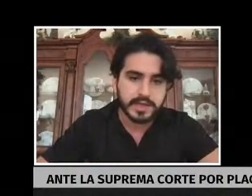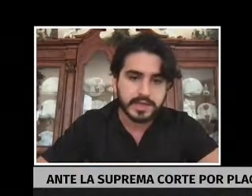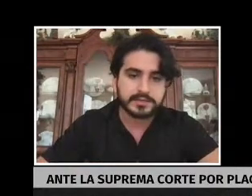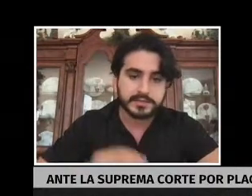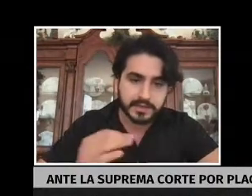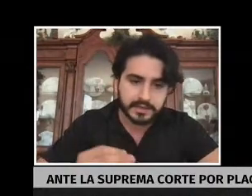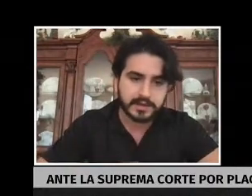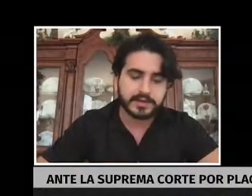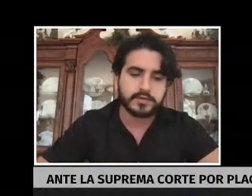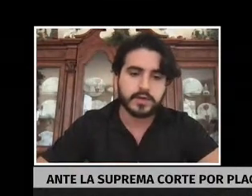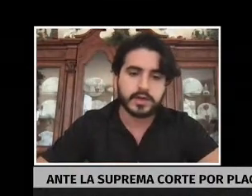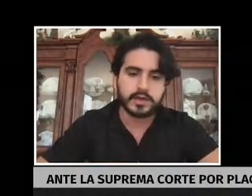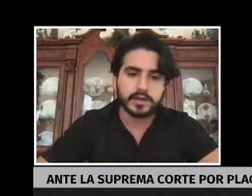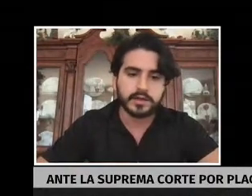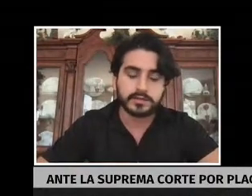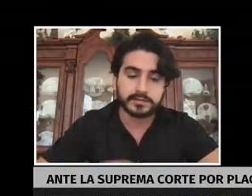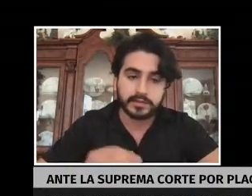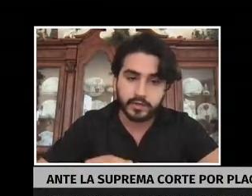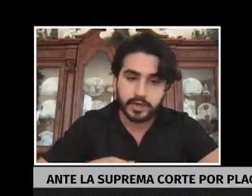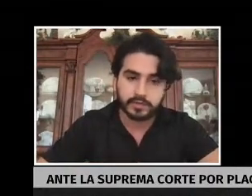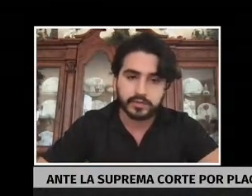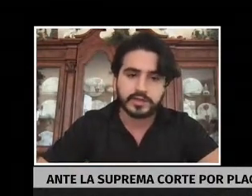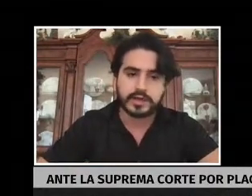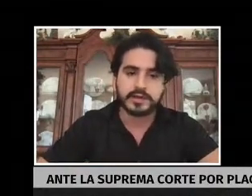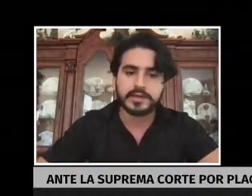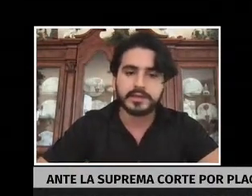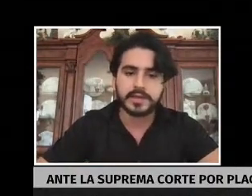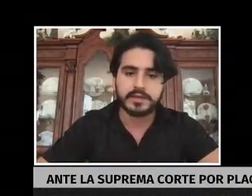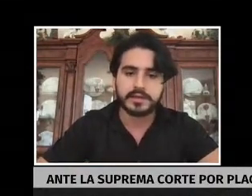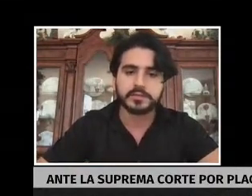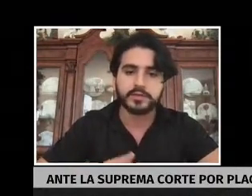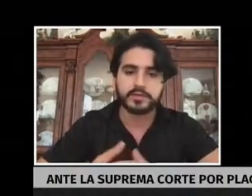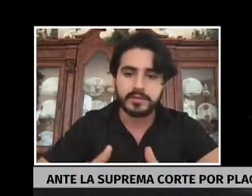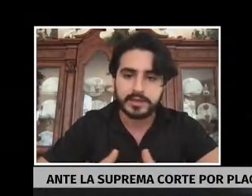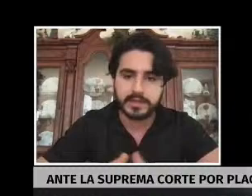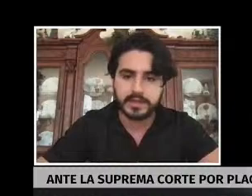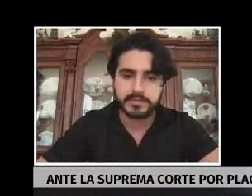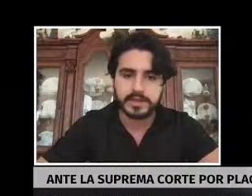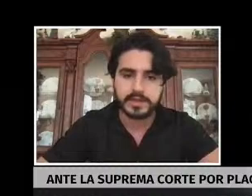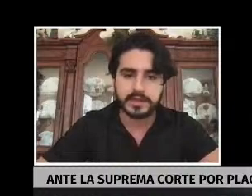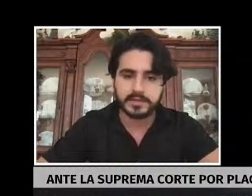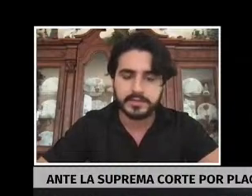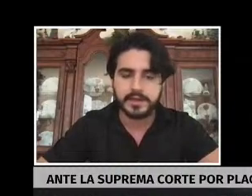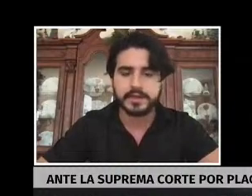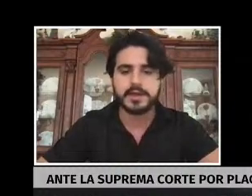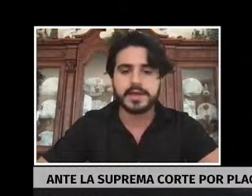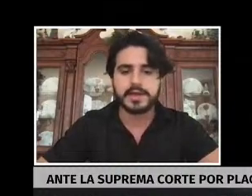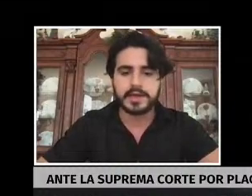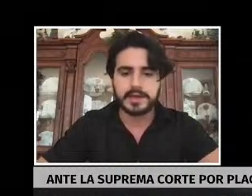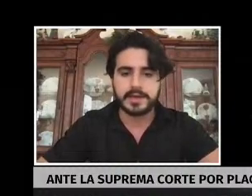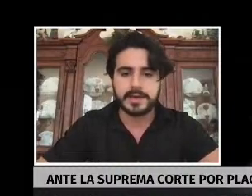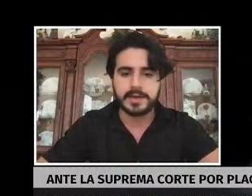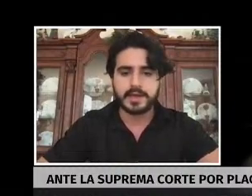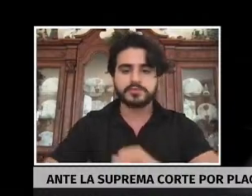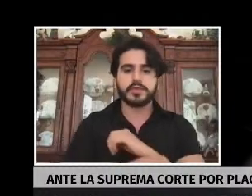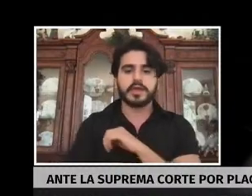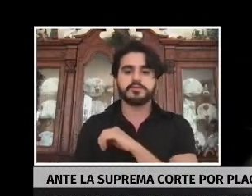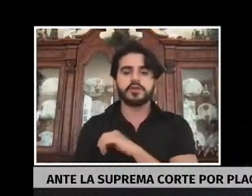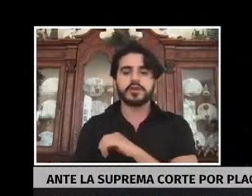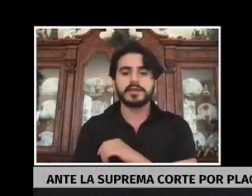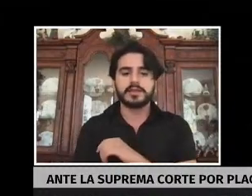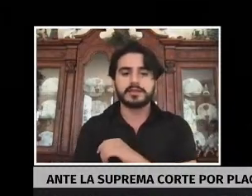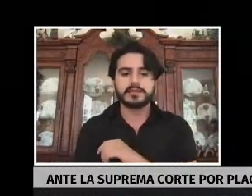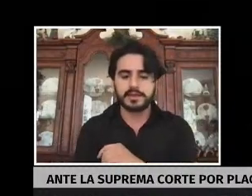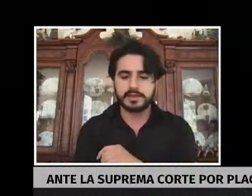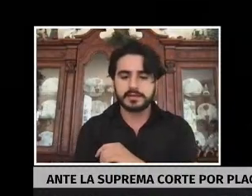Corte sí tienen, sí están sujetos al régimen de responsabilidad administrativa. Sí.